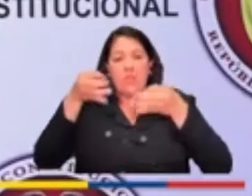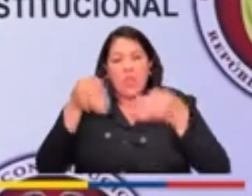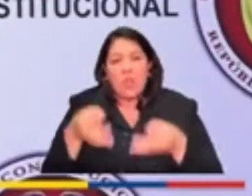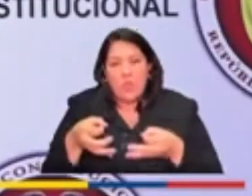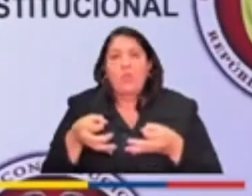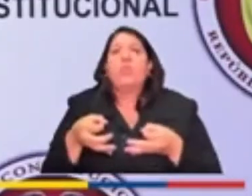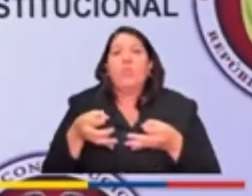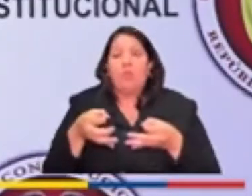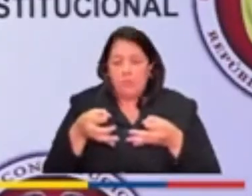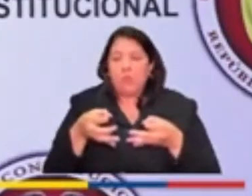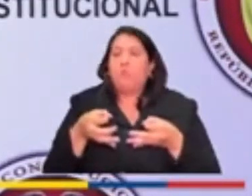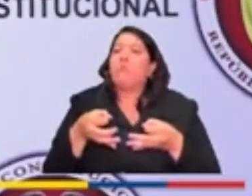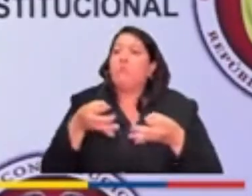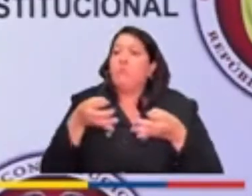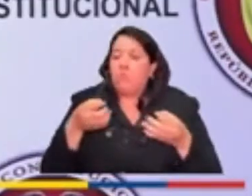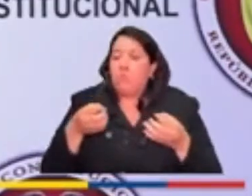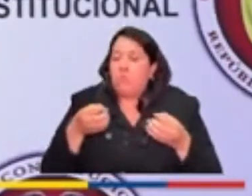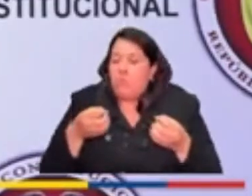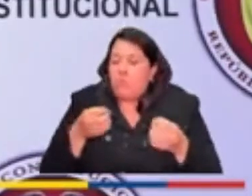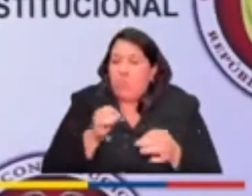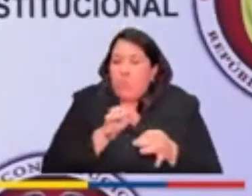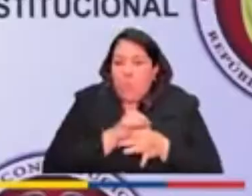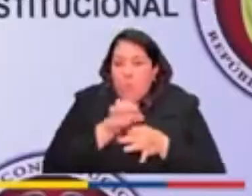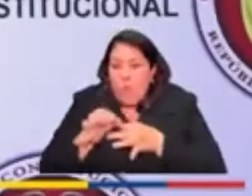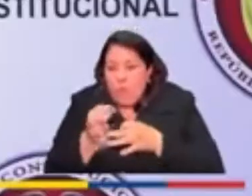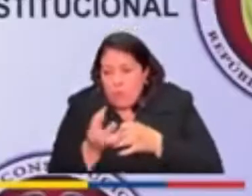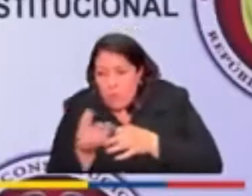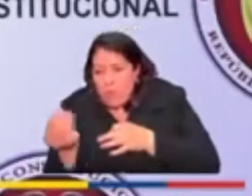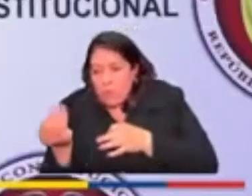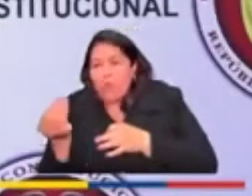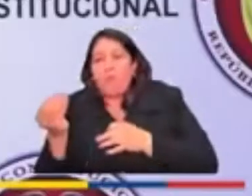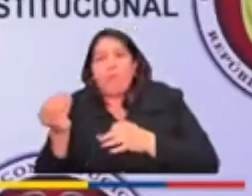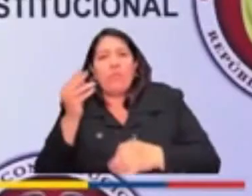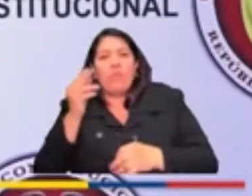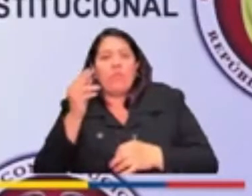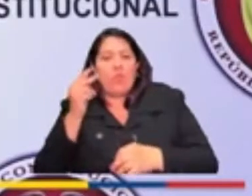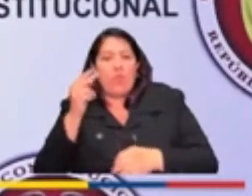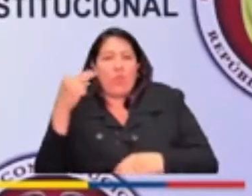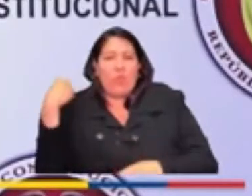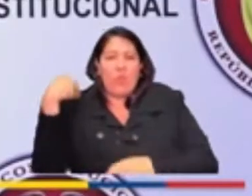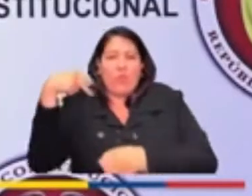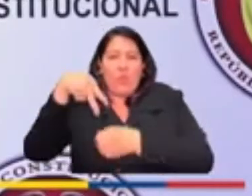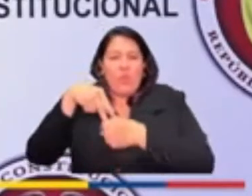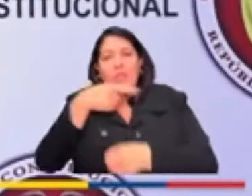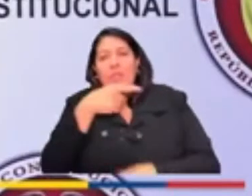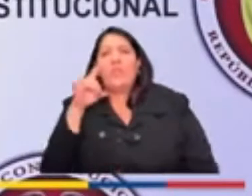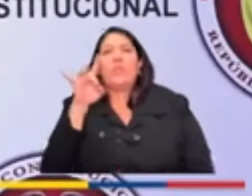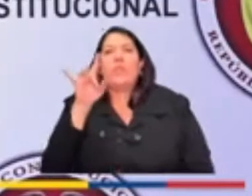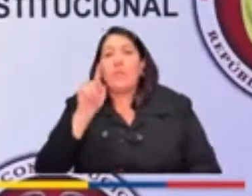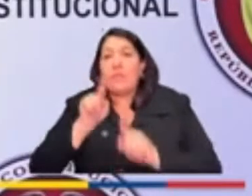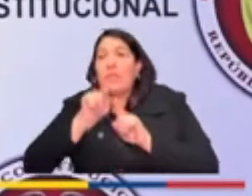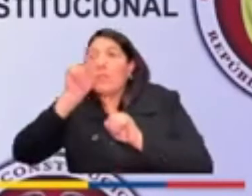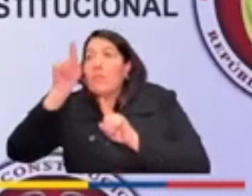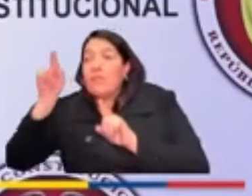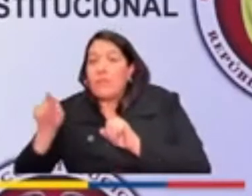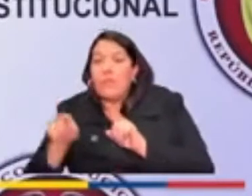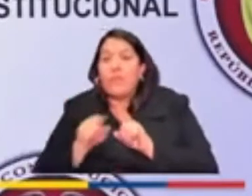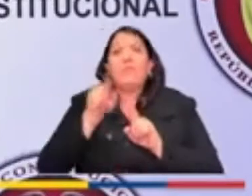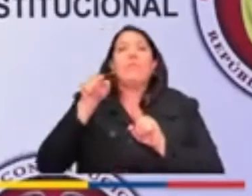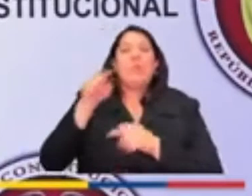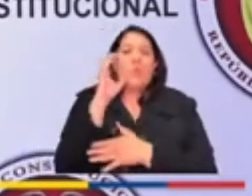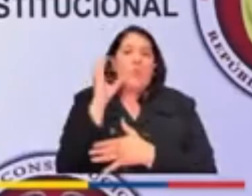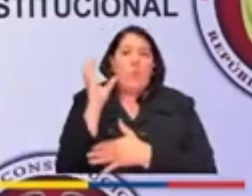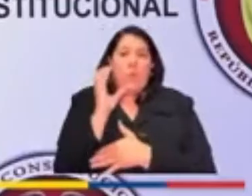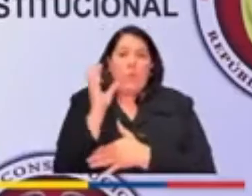y pervivencia como pueblos indígenas de los 115 pueblos que tenemos en